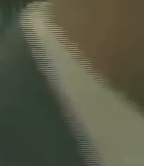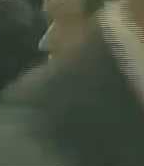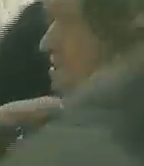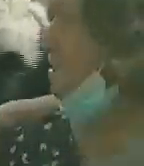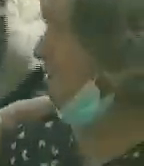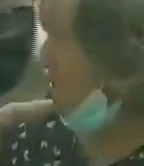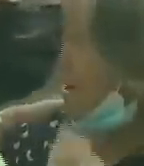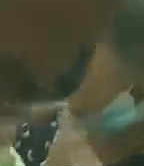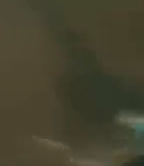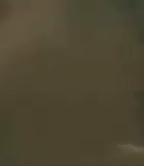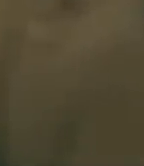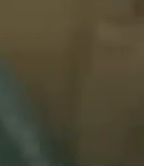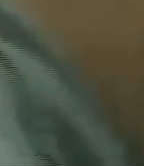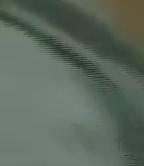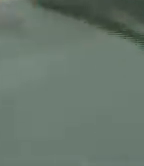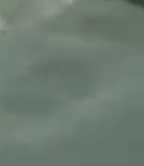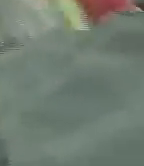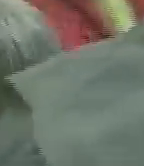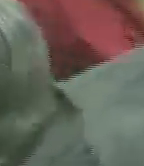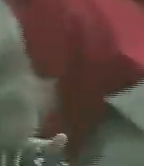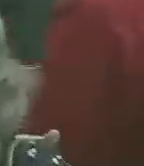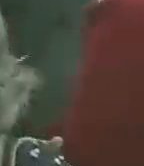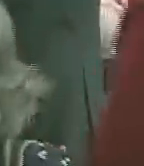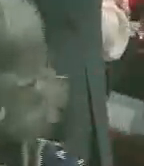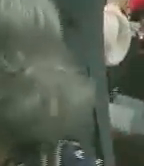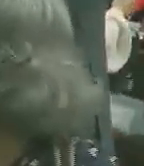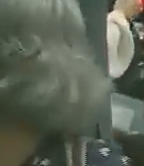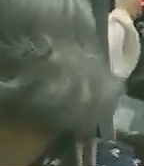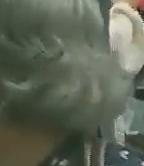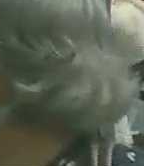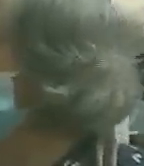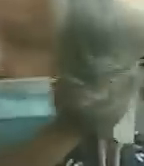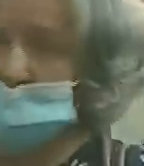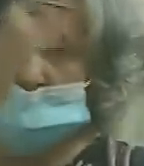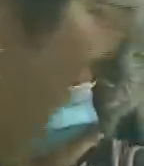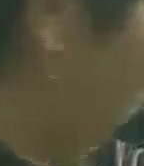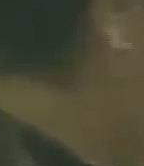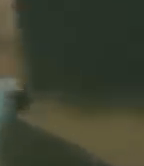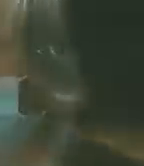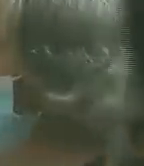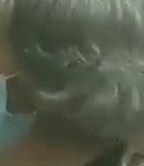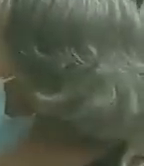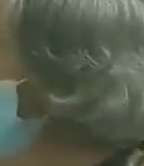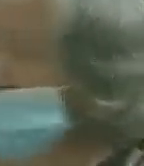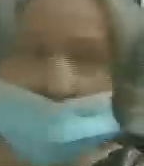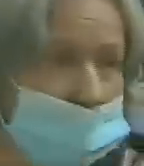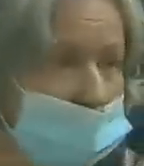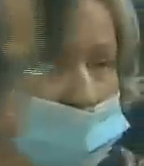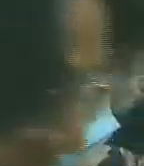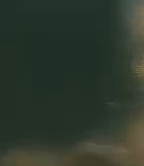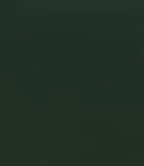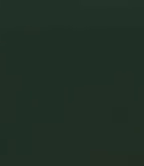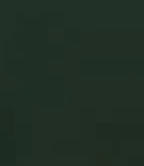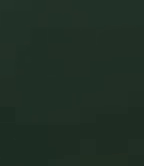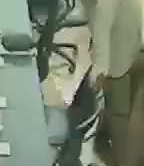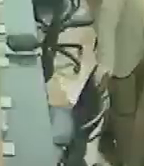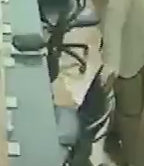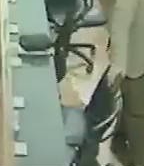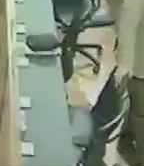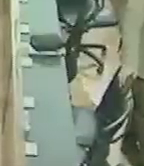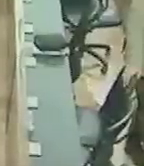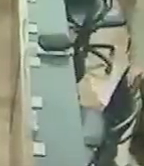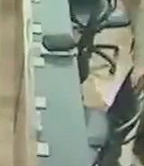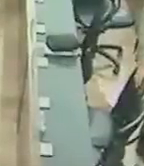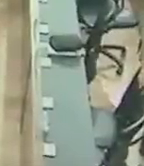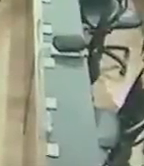aprobado. En el tercer punto de la agenda del día contó con los derechos de palabra otorgados a los diputados Pedro Infante,